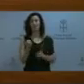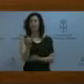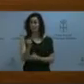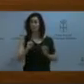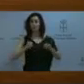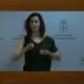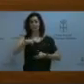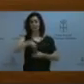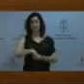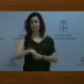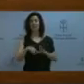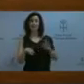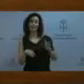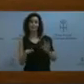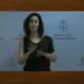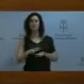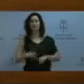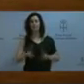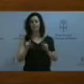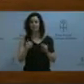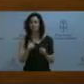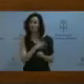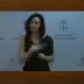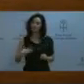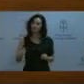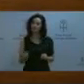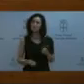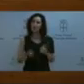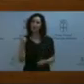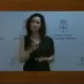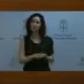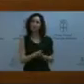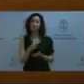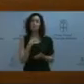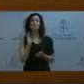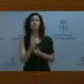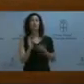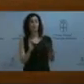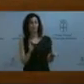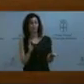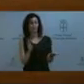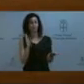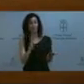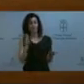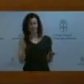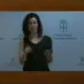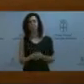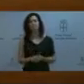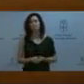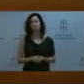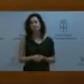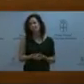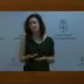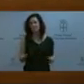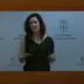iniciativa, pero no obstante, para finalizar, no quería dejar de referirme al portavoz del Partido Popular sin darle demasiado